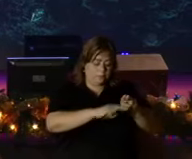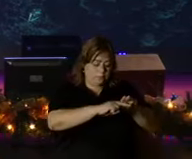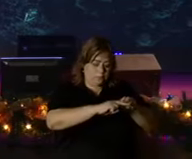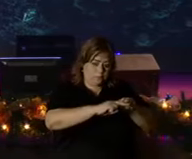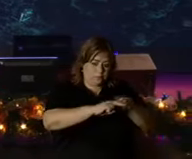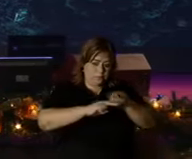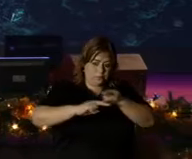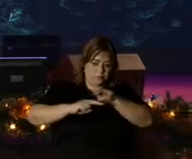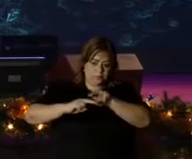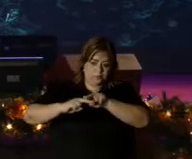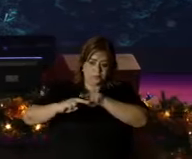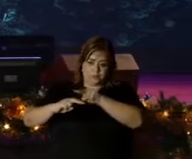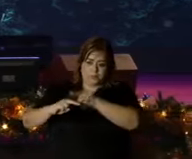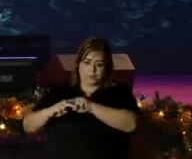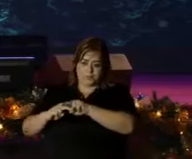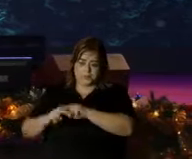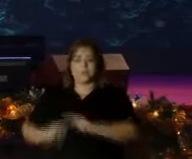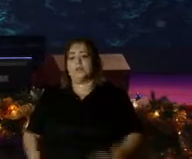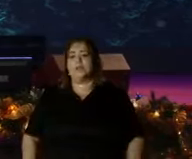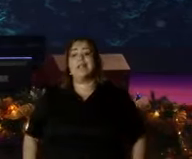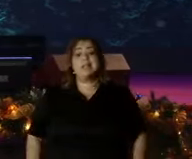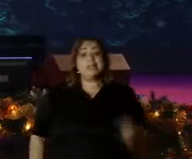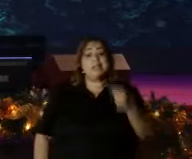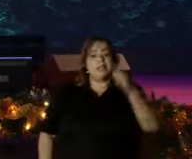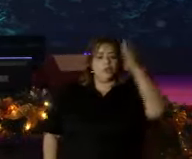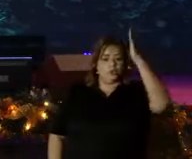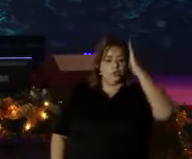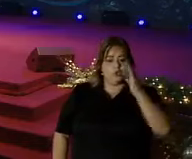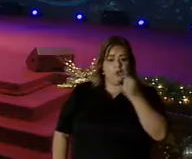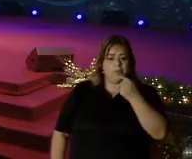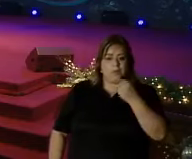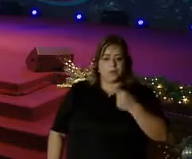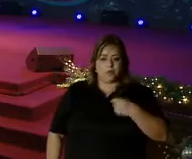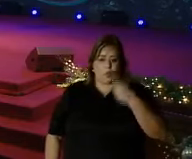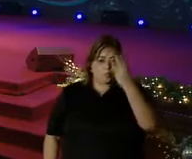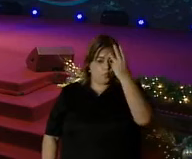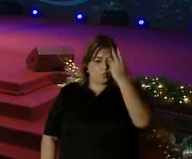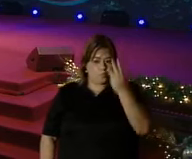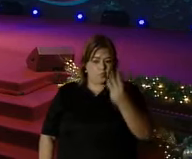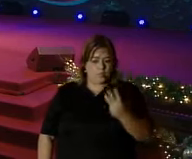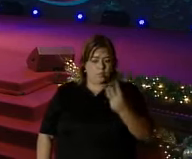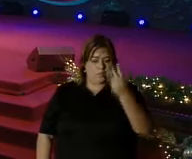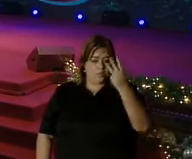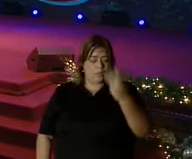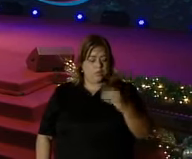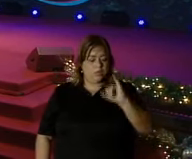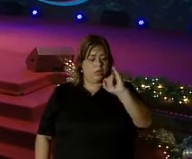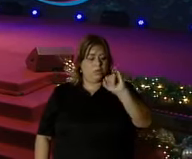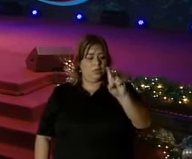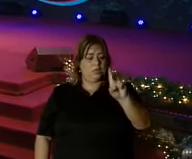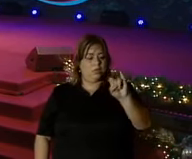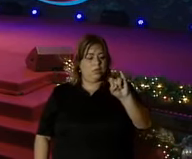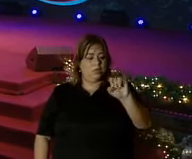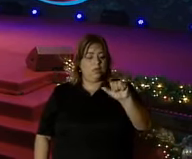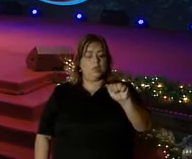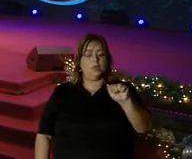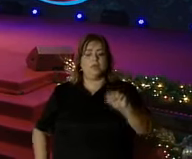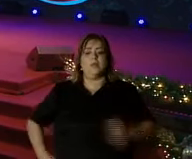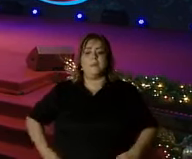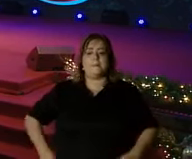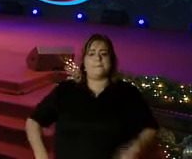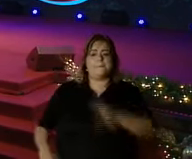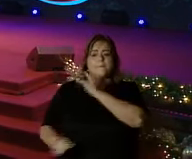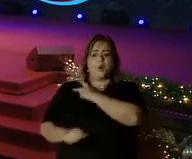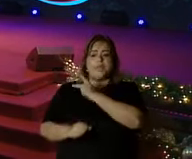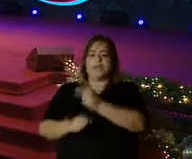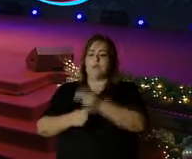Señor me ha motivado. Yo quiero decirle que el miércoles, pastora Isia trajo un tan poderoso